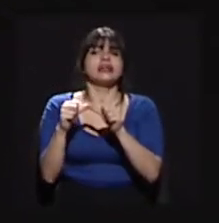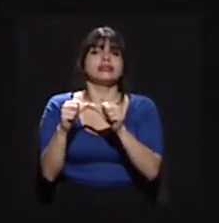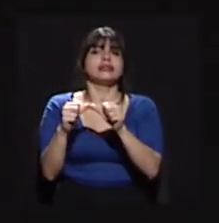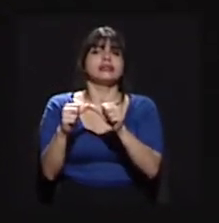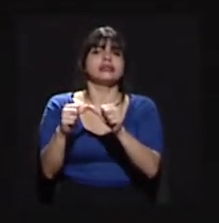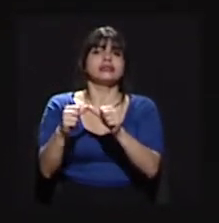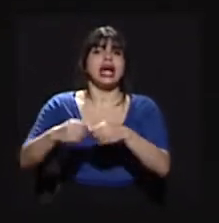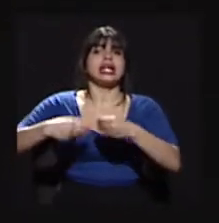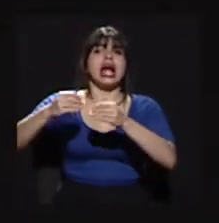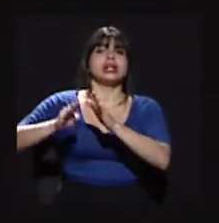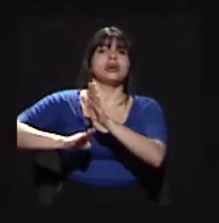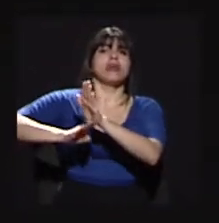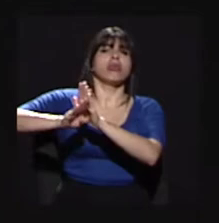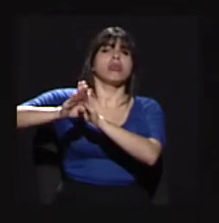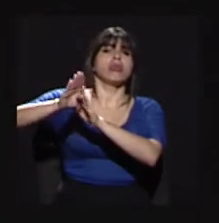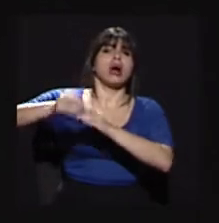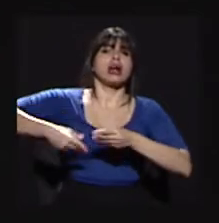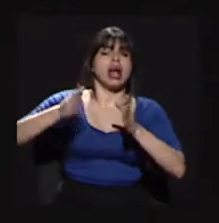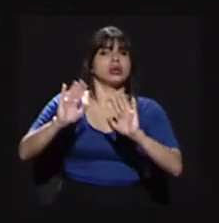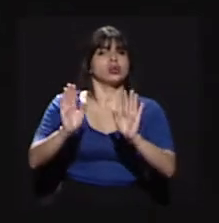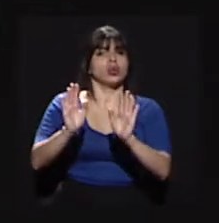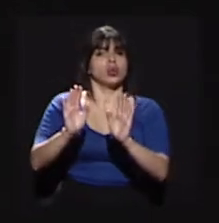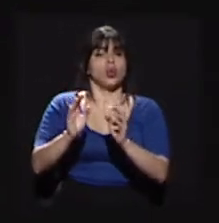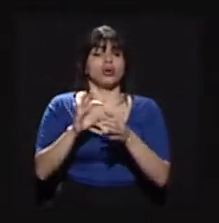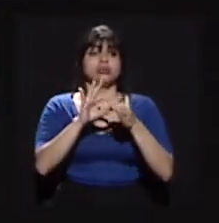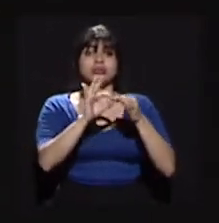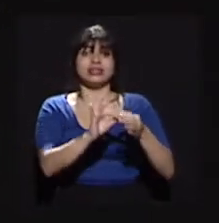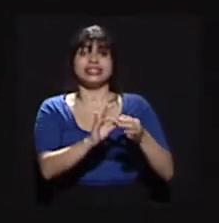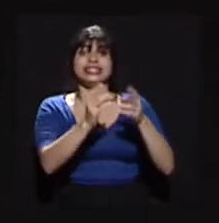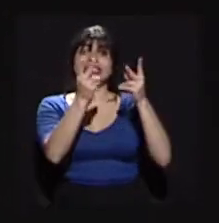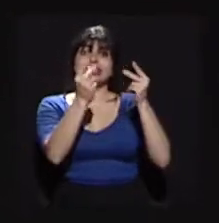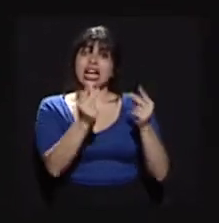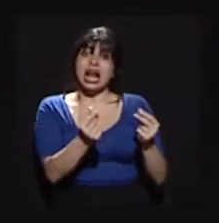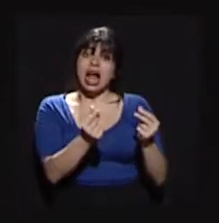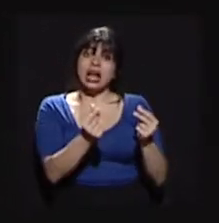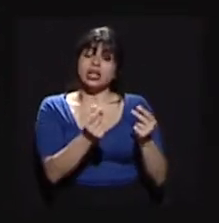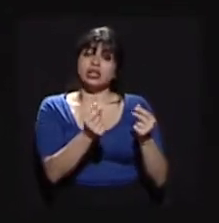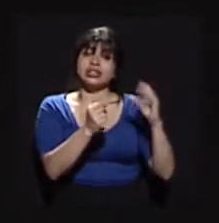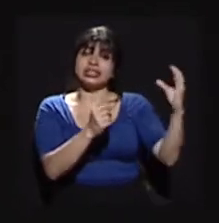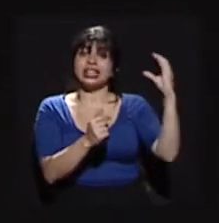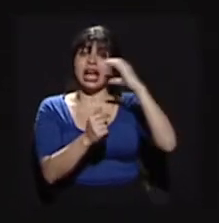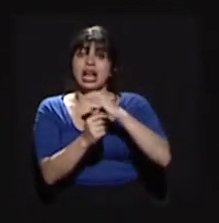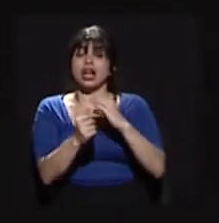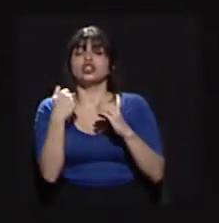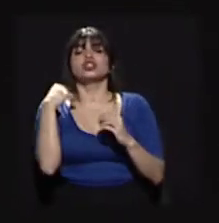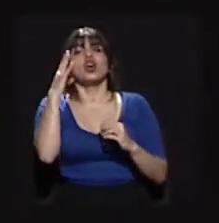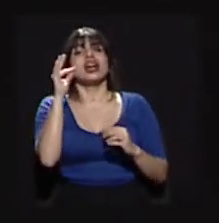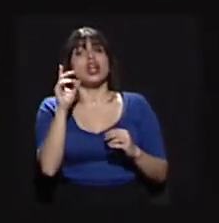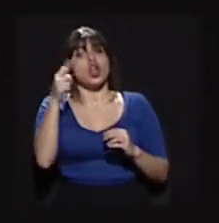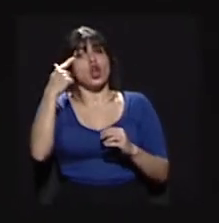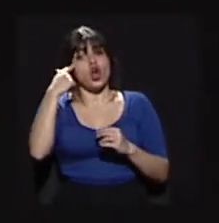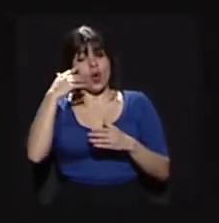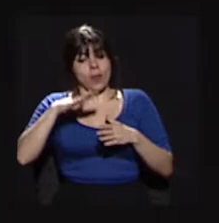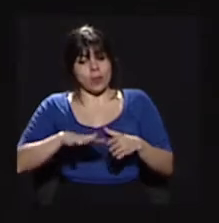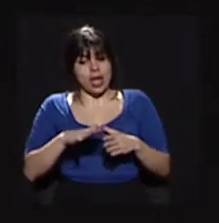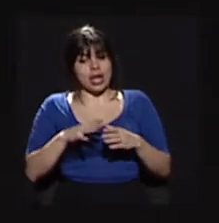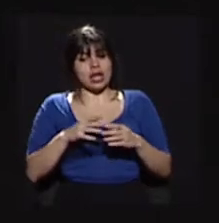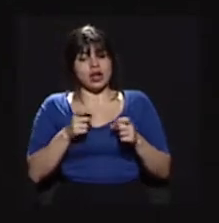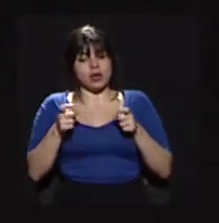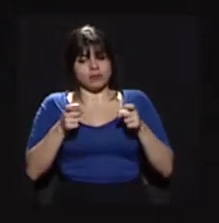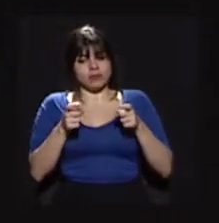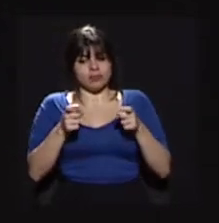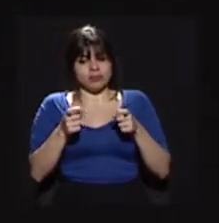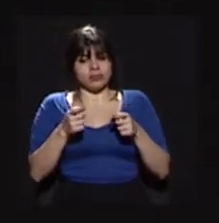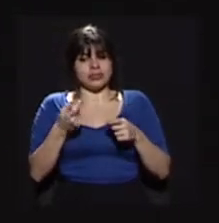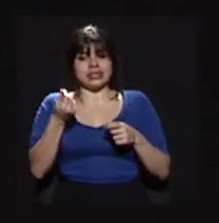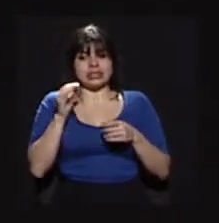disparadores del gasto en el caso de los salarios yo creo que se ha hecho un esfuerzo al menos en el ser un gobierno central para mantener los los salarios